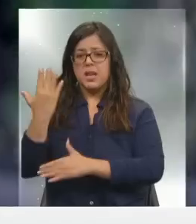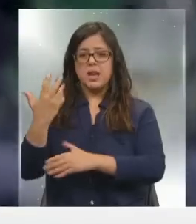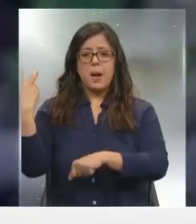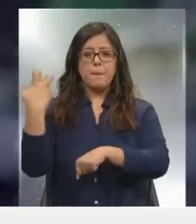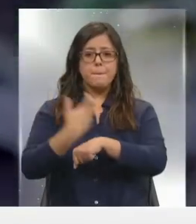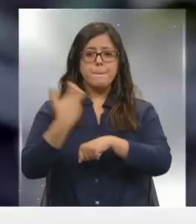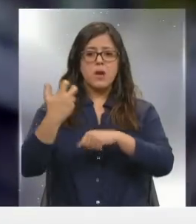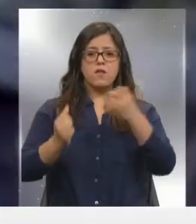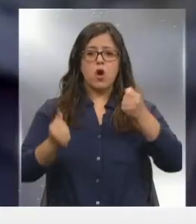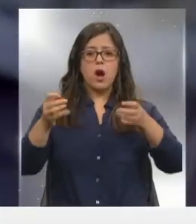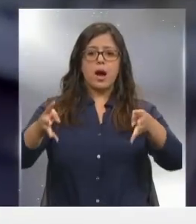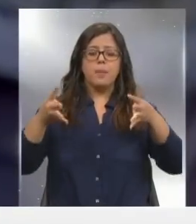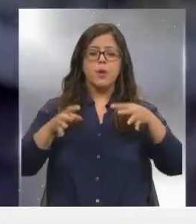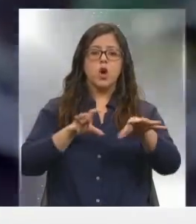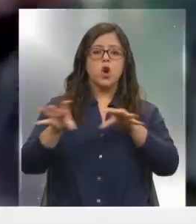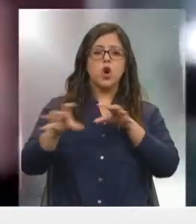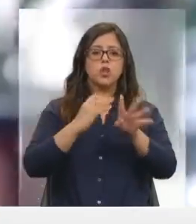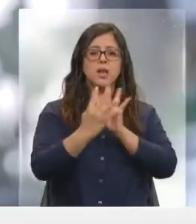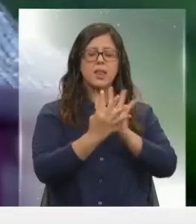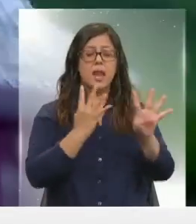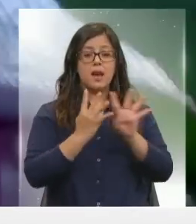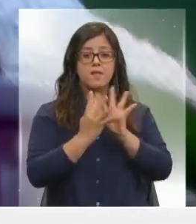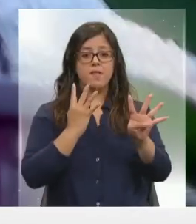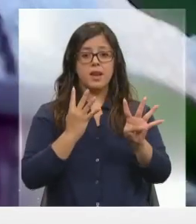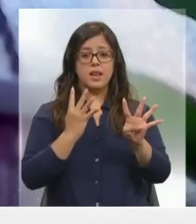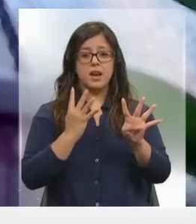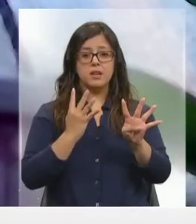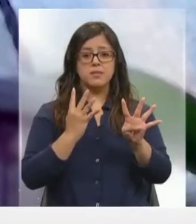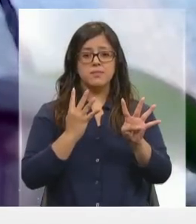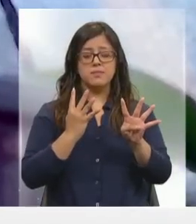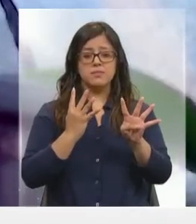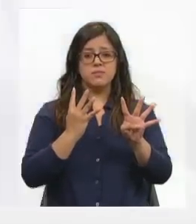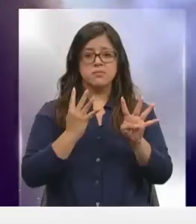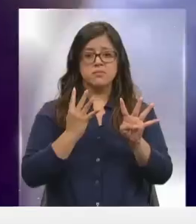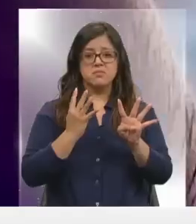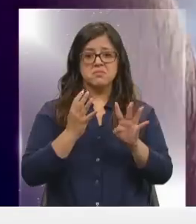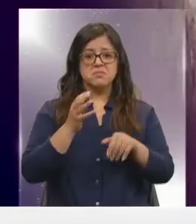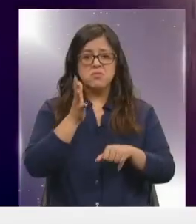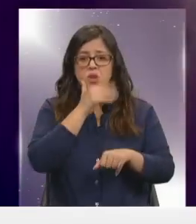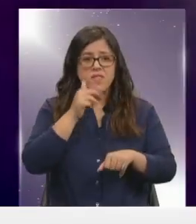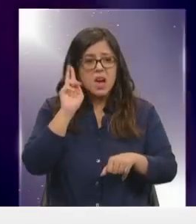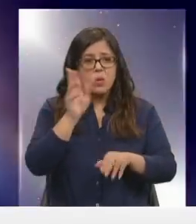camión con mercadería de la feria. Se lo llevaron completo, sin ruido, sin nada.